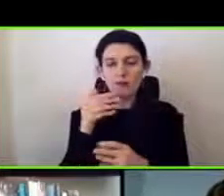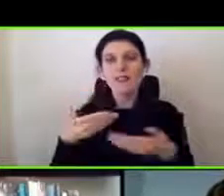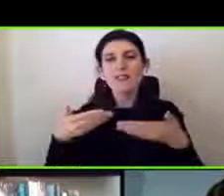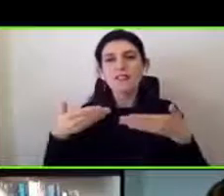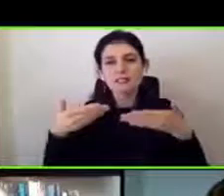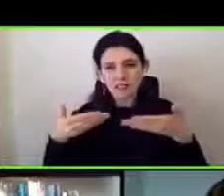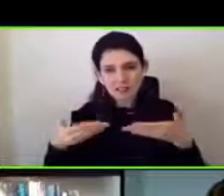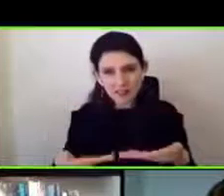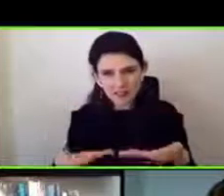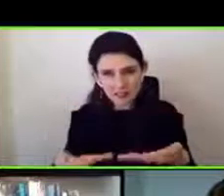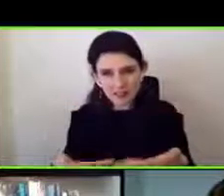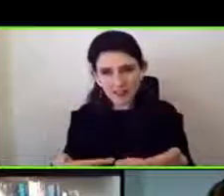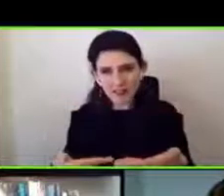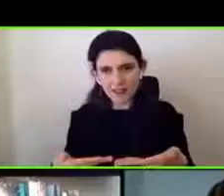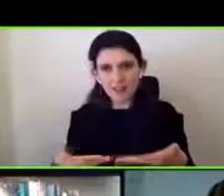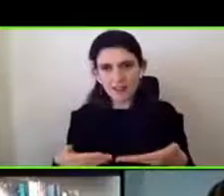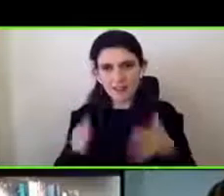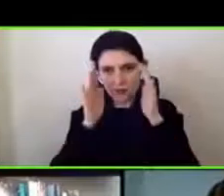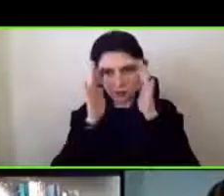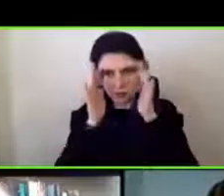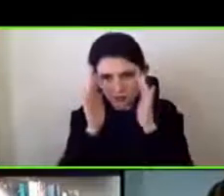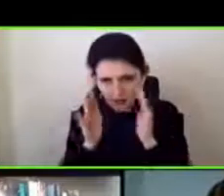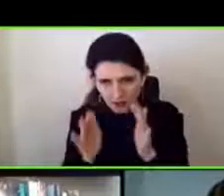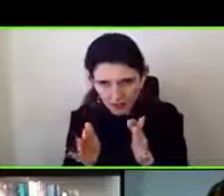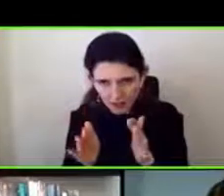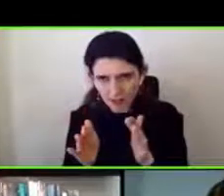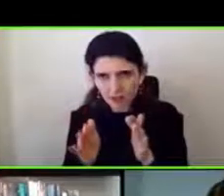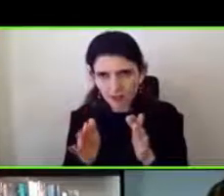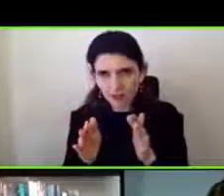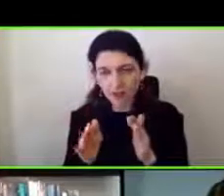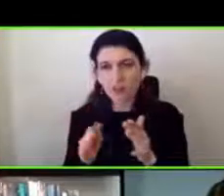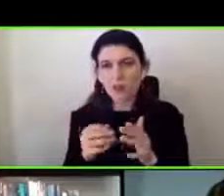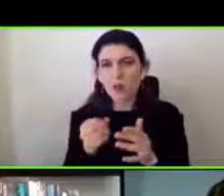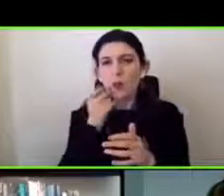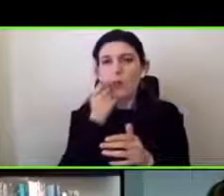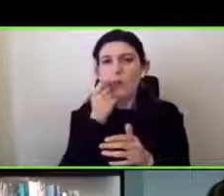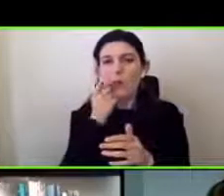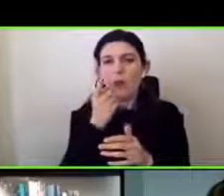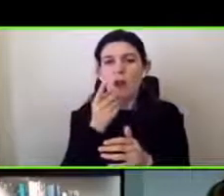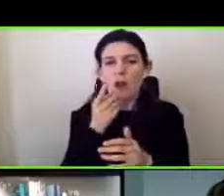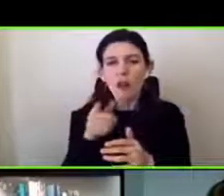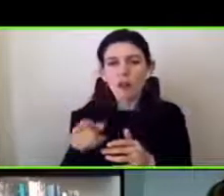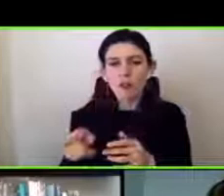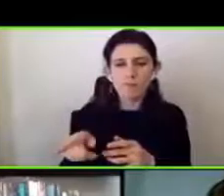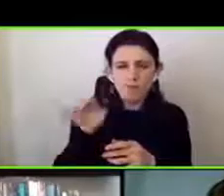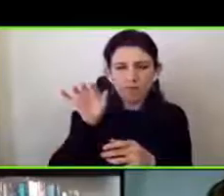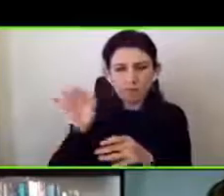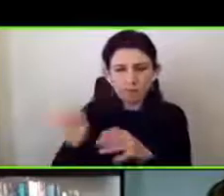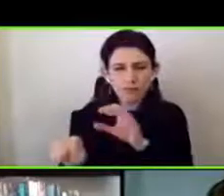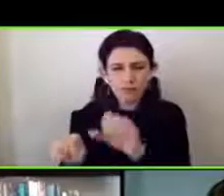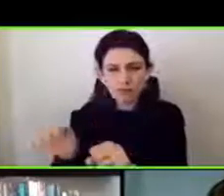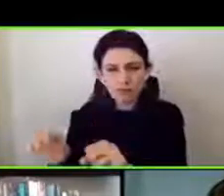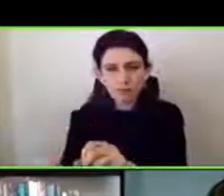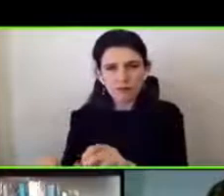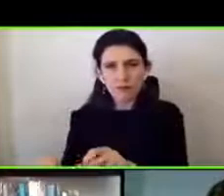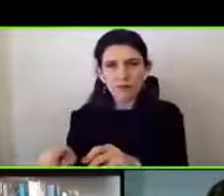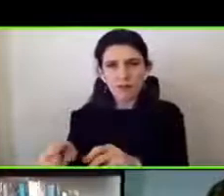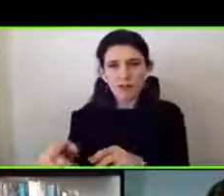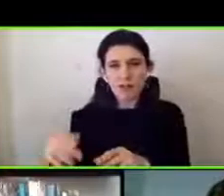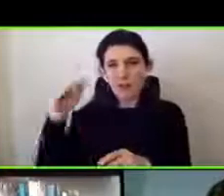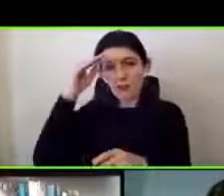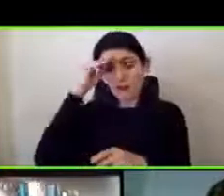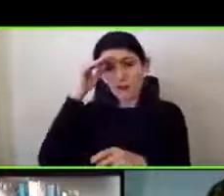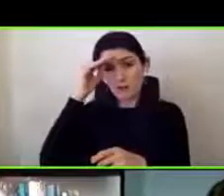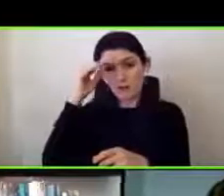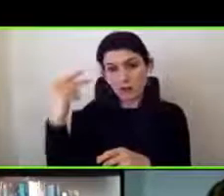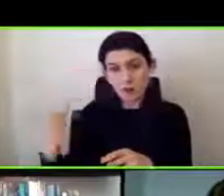el momento, poniendo atención nosotros a cuáles son sus señales, de cómo ellos están experimentando el